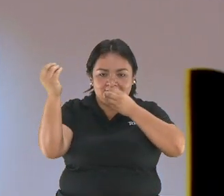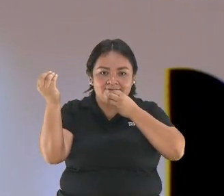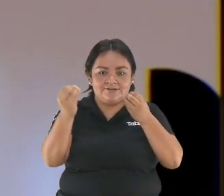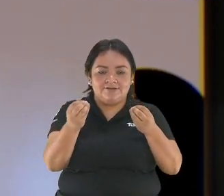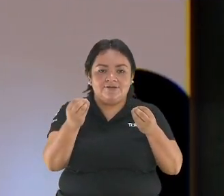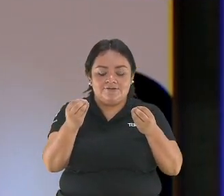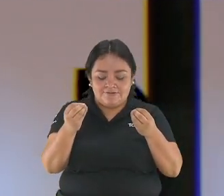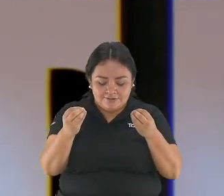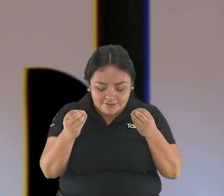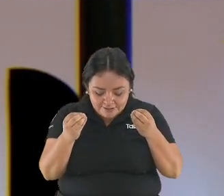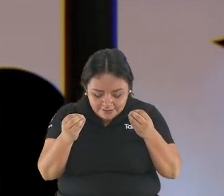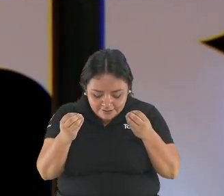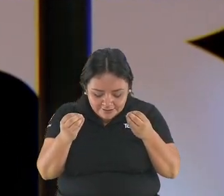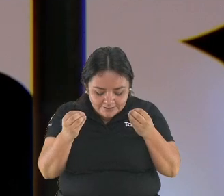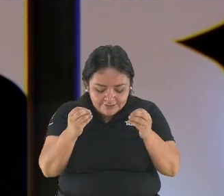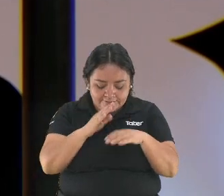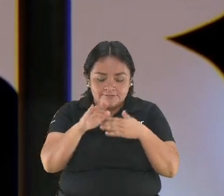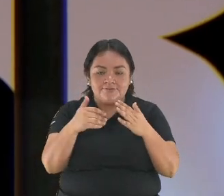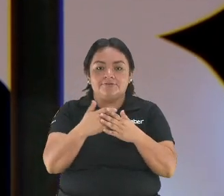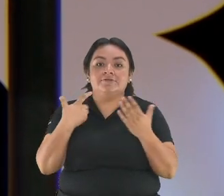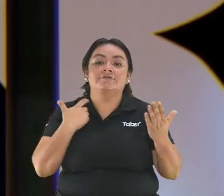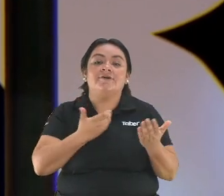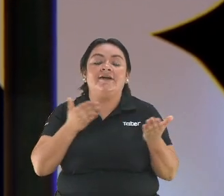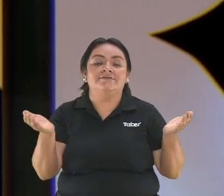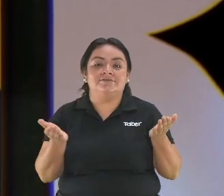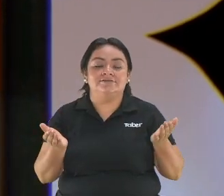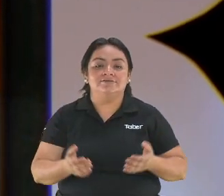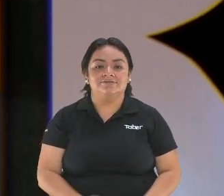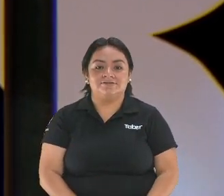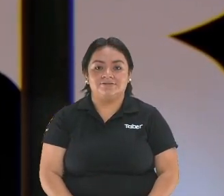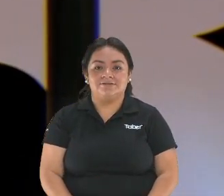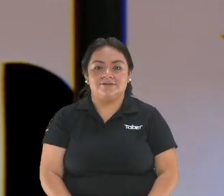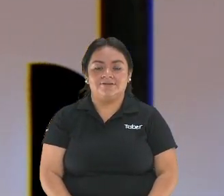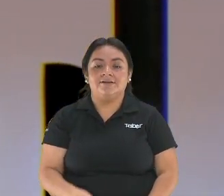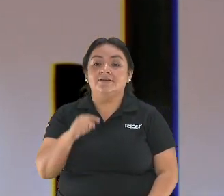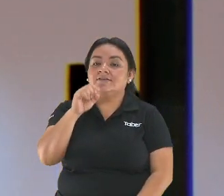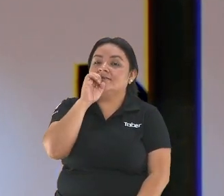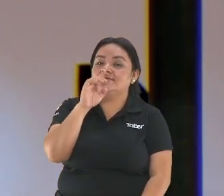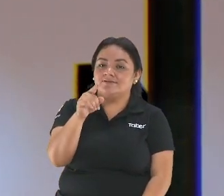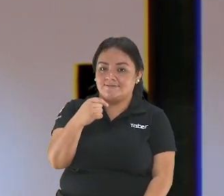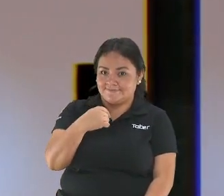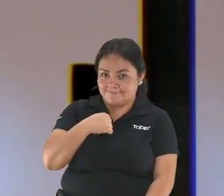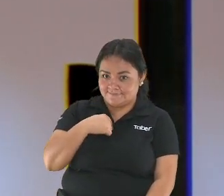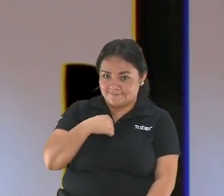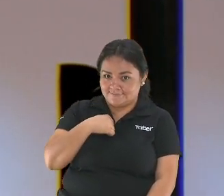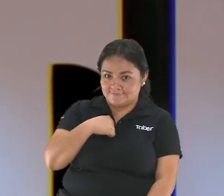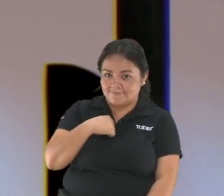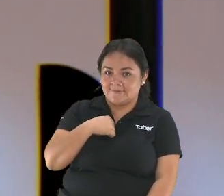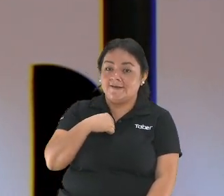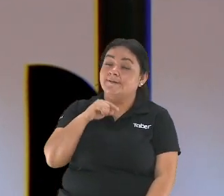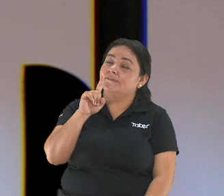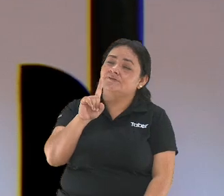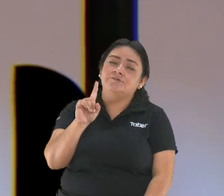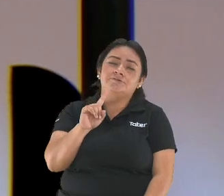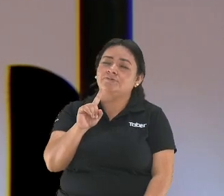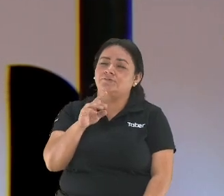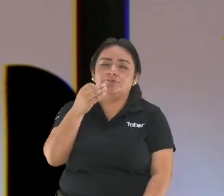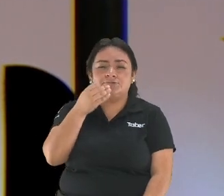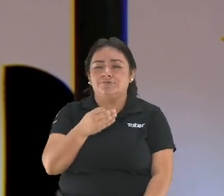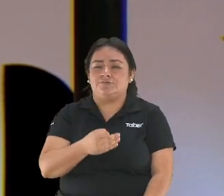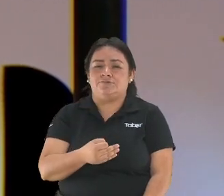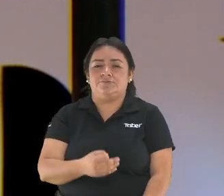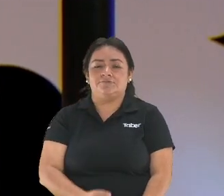cómo actuar y cómo no actuar le dice a usted y me dice a mí mira esto no está bien